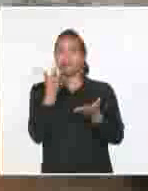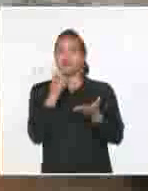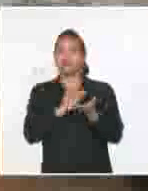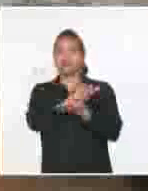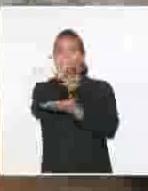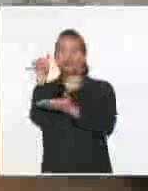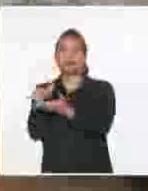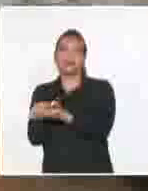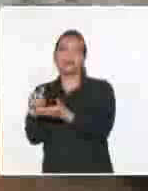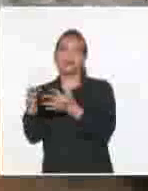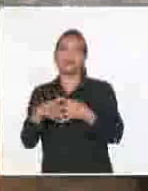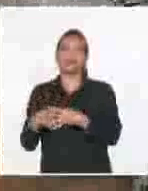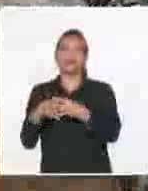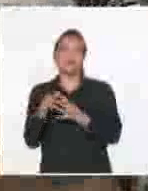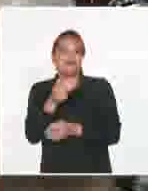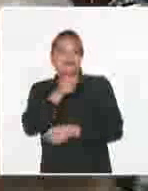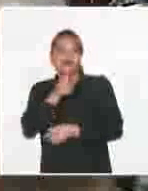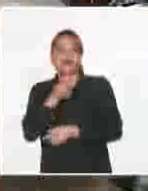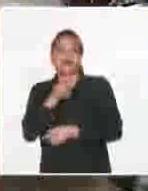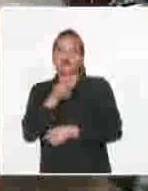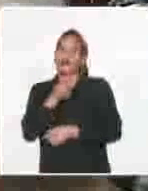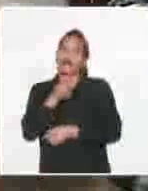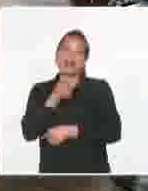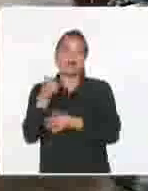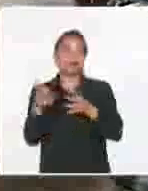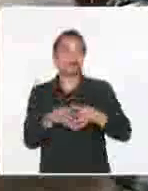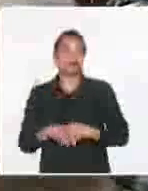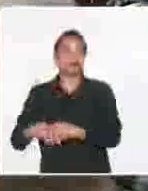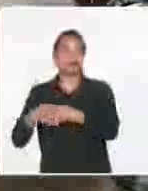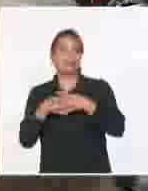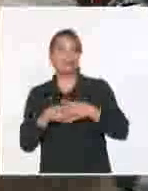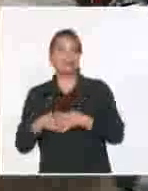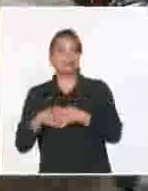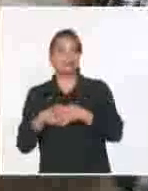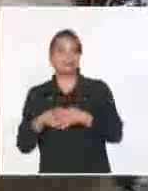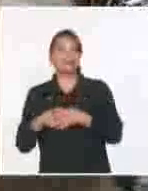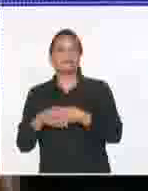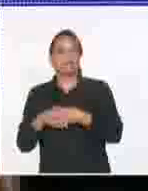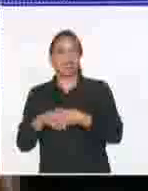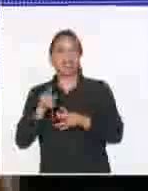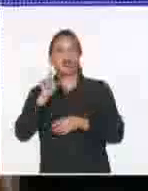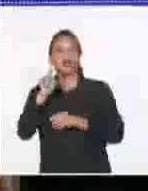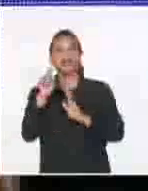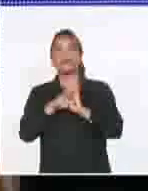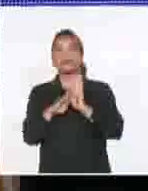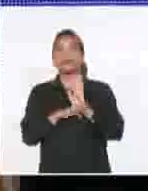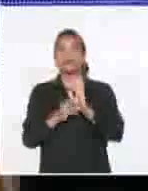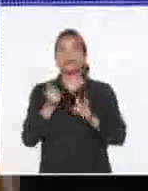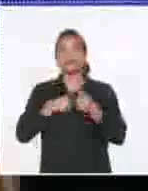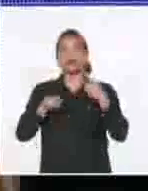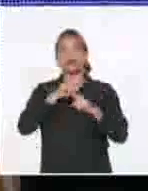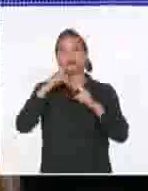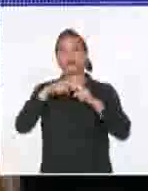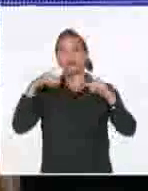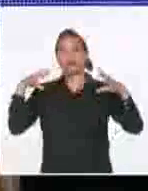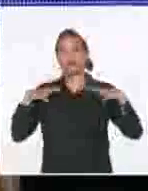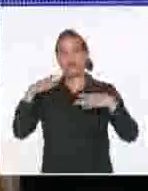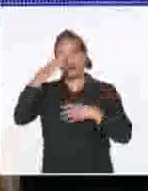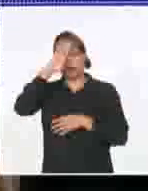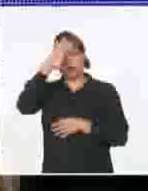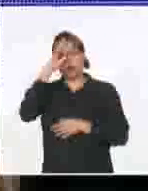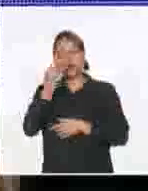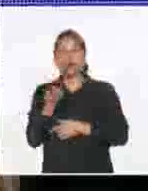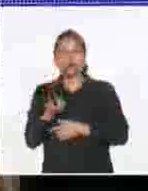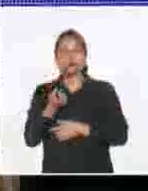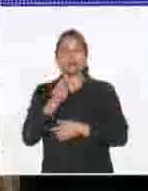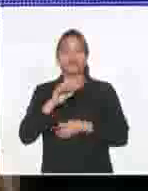Unidos. Pero el gobierno de los Estados Unidos, en una de sus últimas acciones contra el turismo a Cuba, adoptada por el